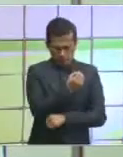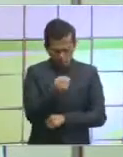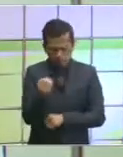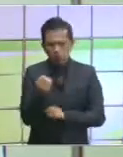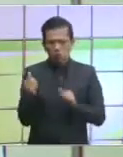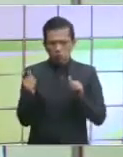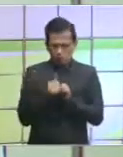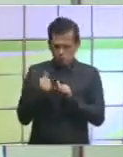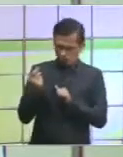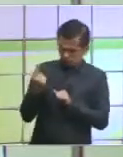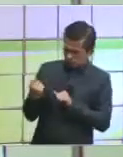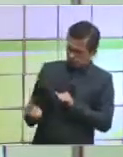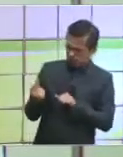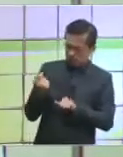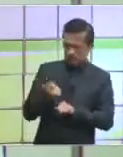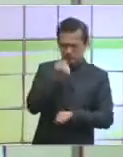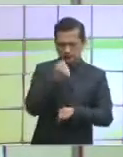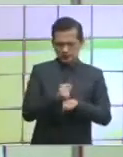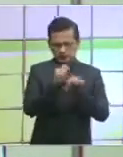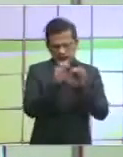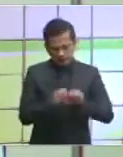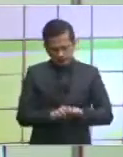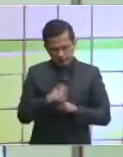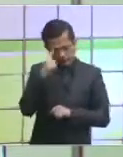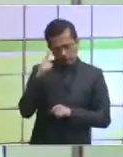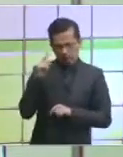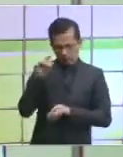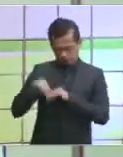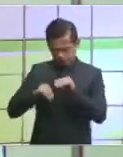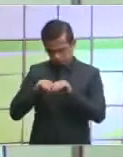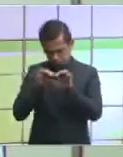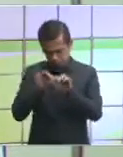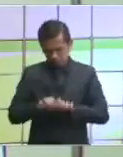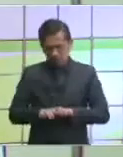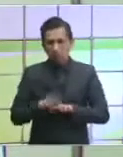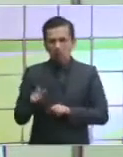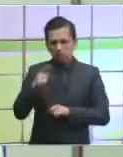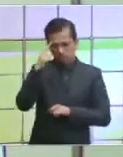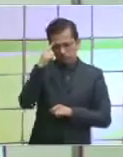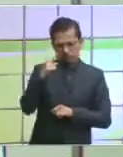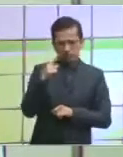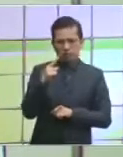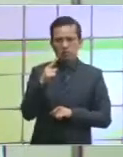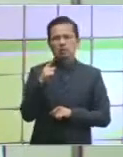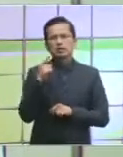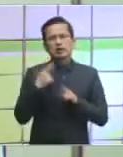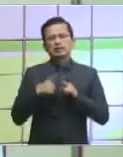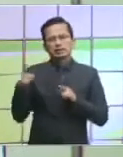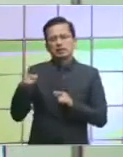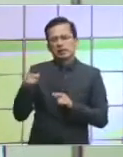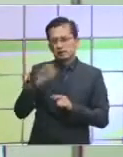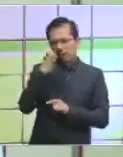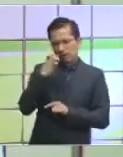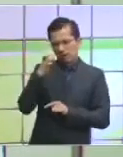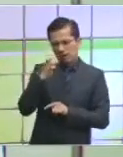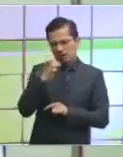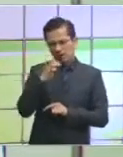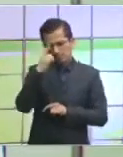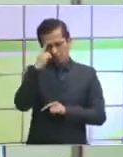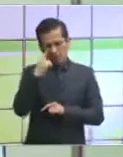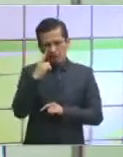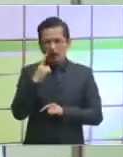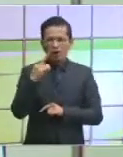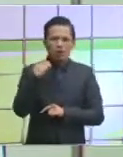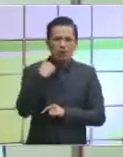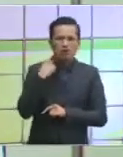presencia de un secretario y visiblemente el que está proyectando en eso la barra mexicana colegio wood 11 iluminación al colegio abogados y